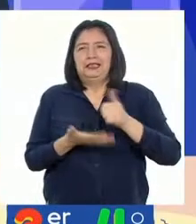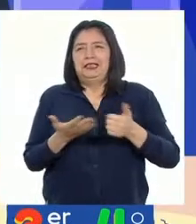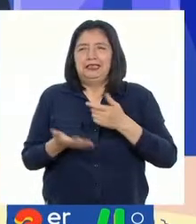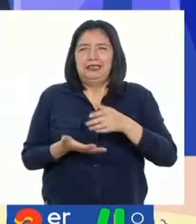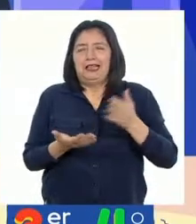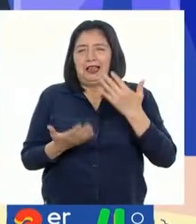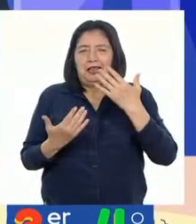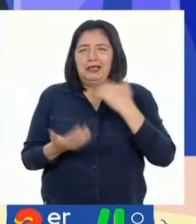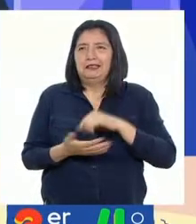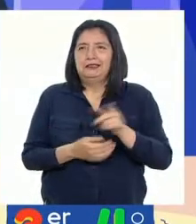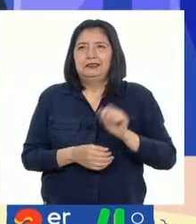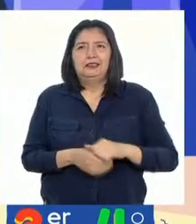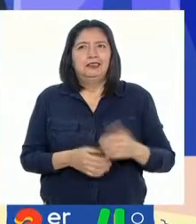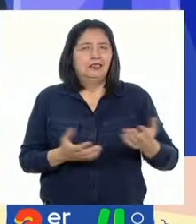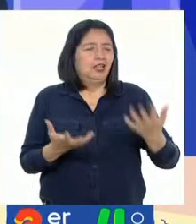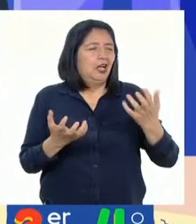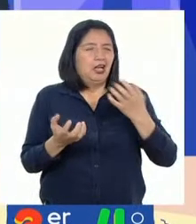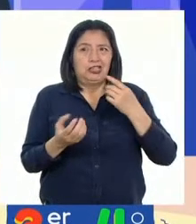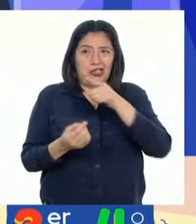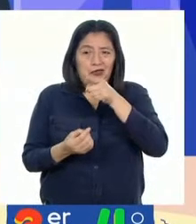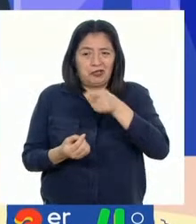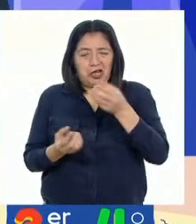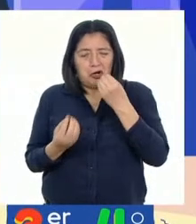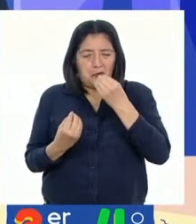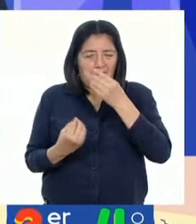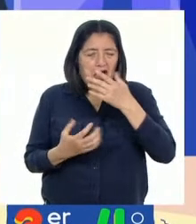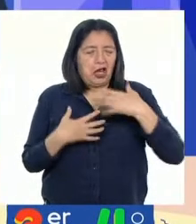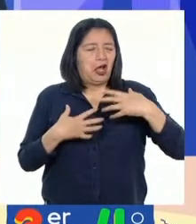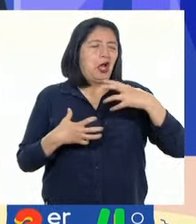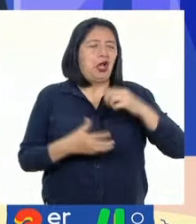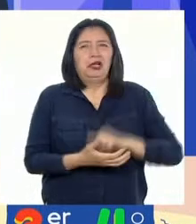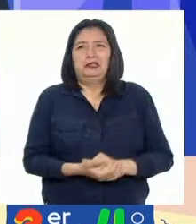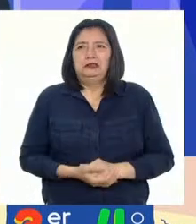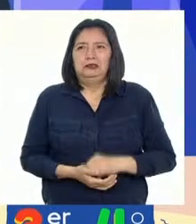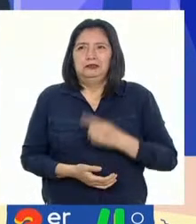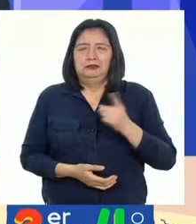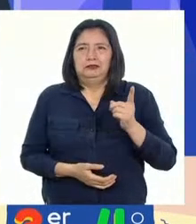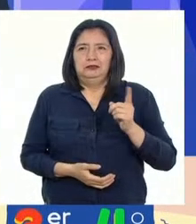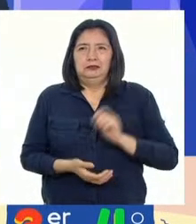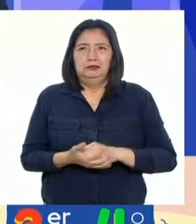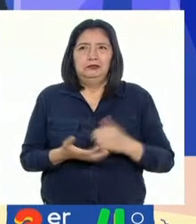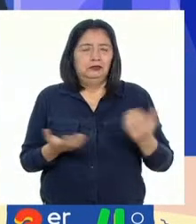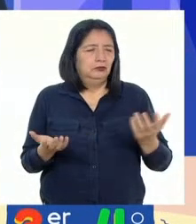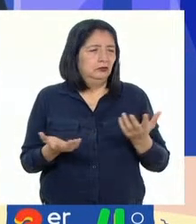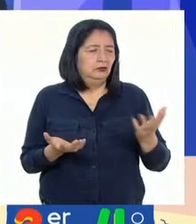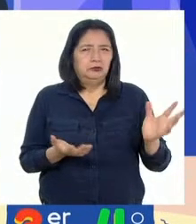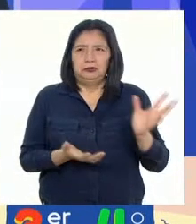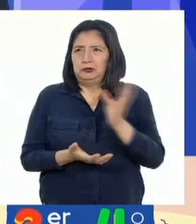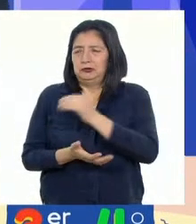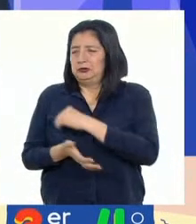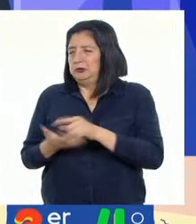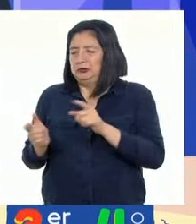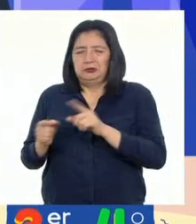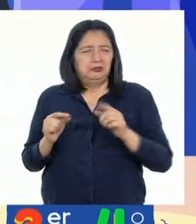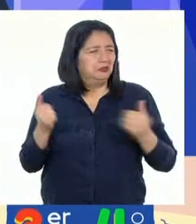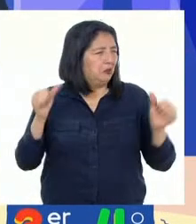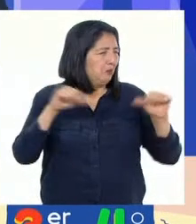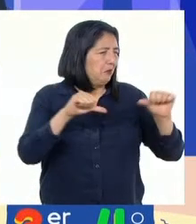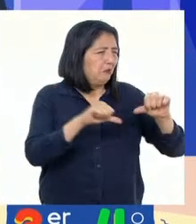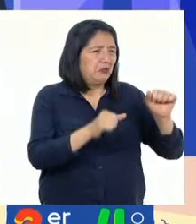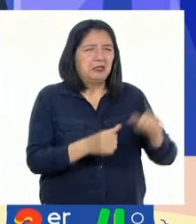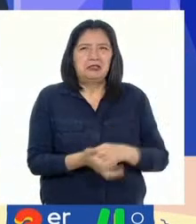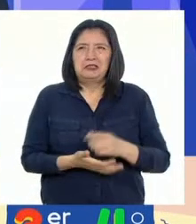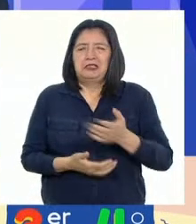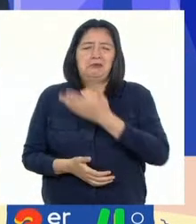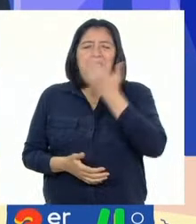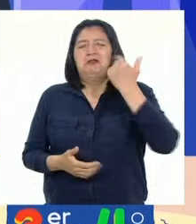alcachofas. ¡Gané, gané! ¡Ja, ja, ja! ¡Todo este auditorio está lleno de perdedores!